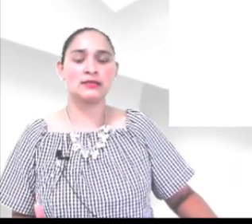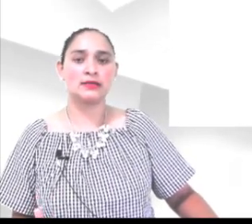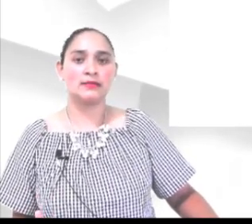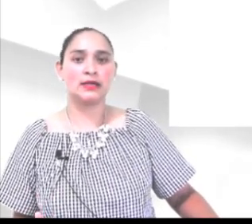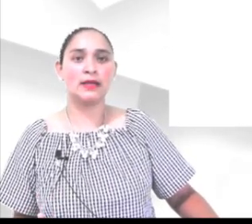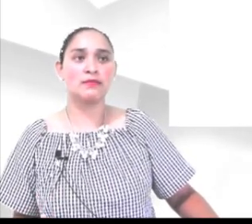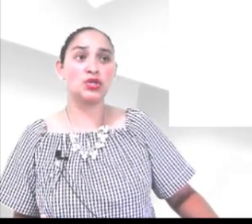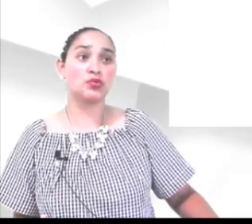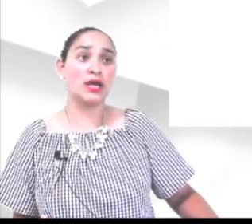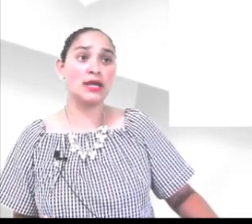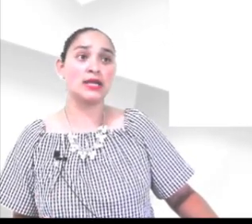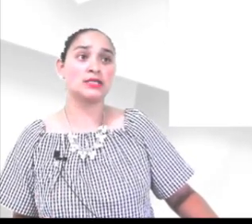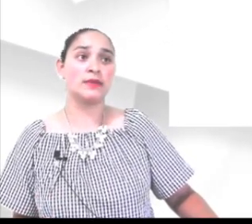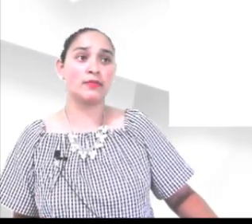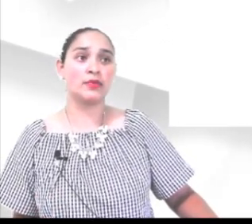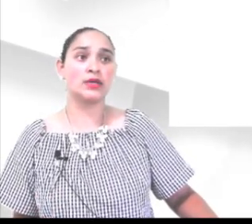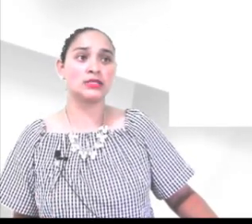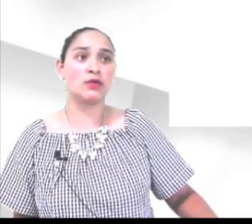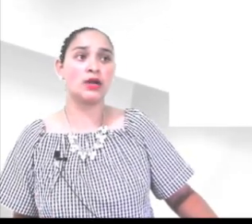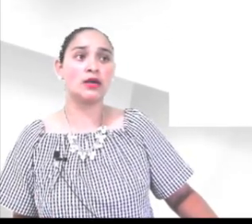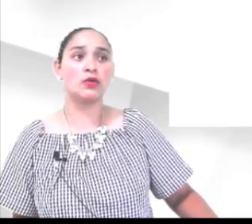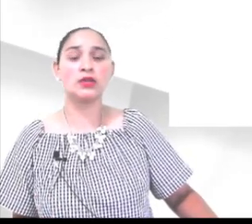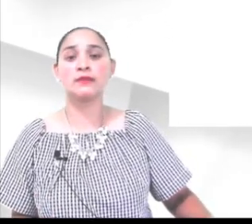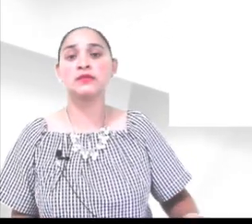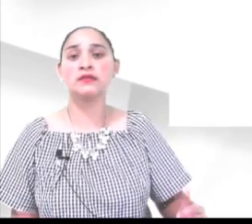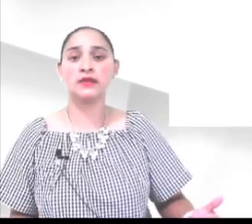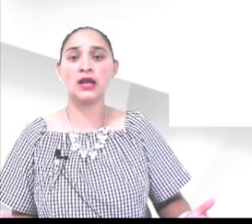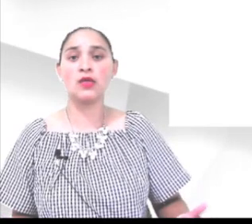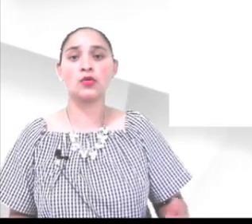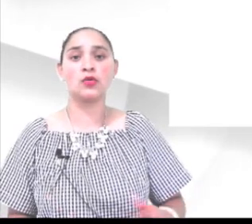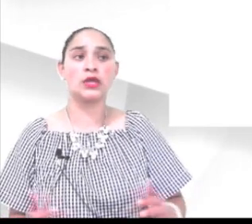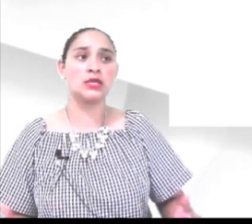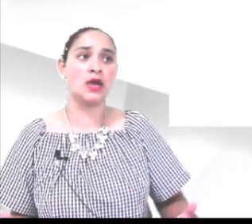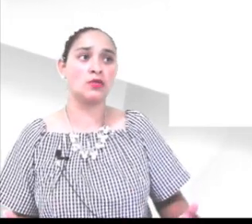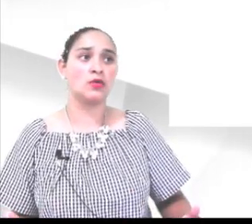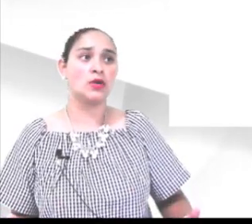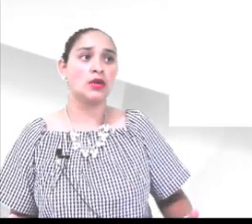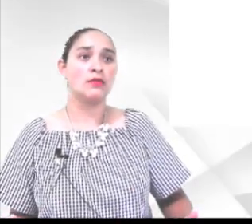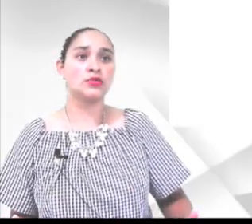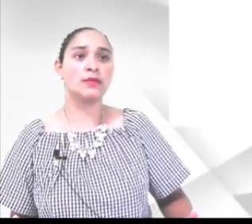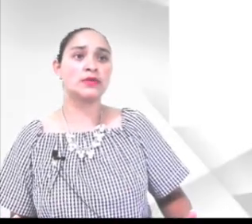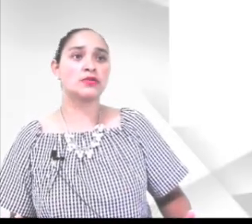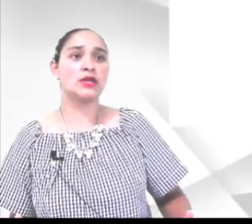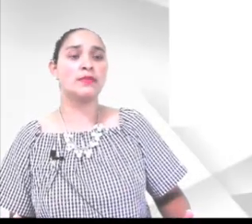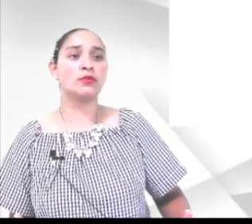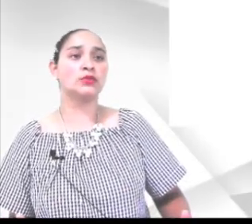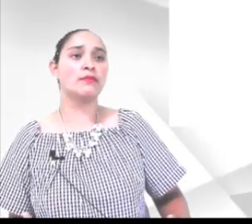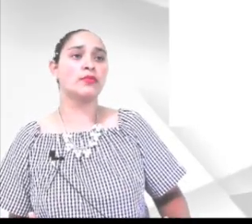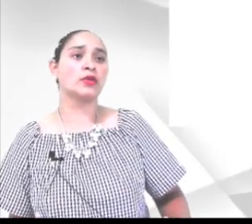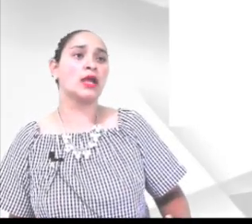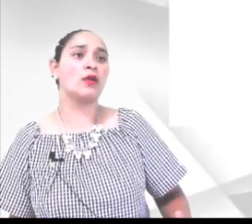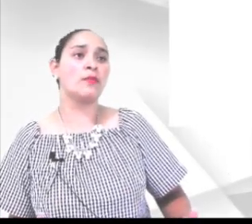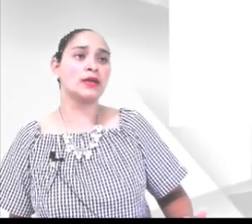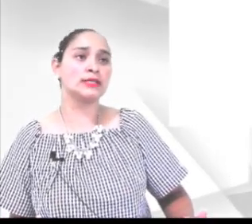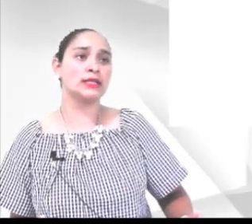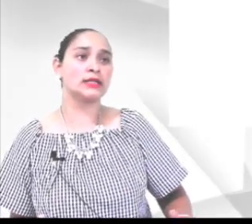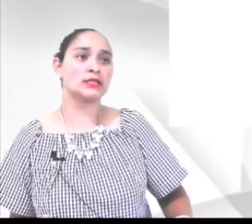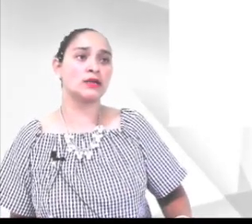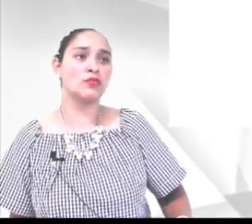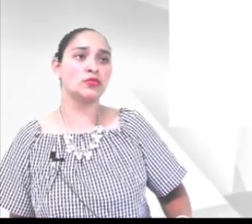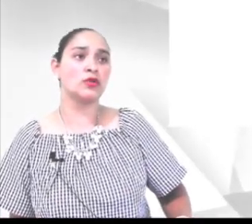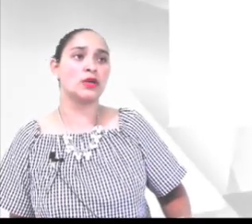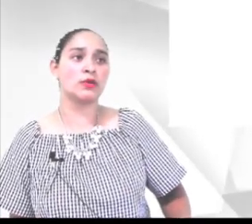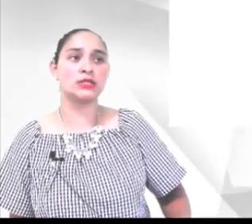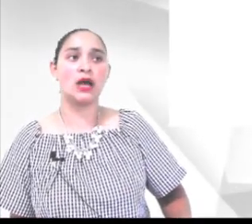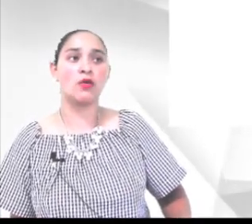cantidades, ¿verdad?, millonarias para poder restaurar lo damnificado, lo dañado, Muchas personas se preguntan por qué a los países del